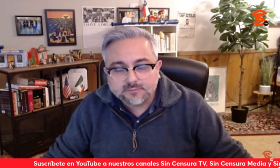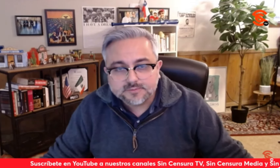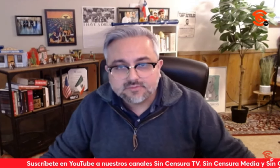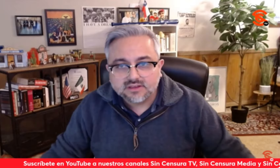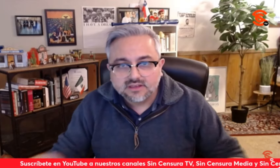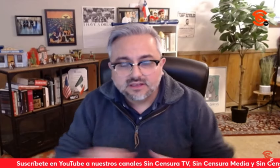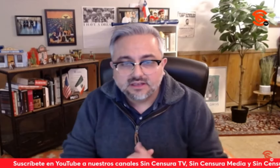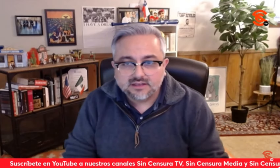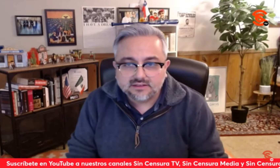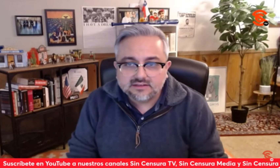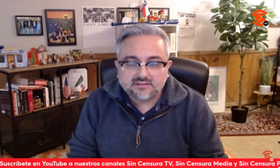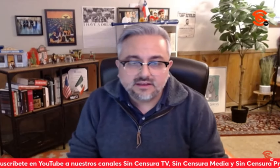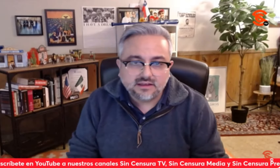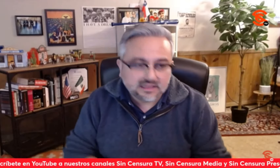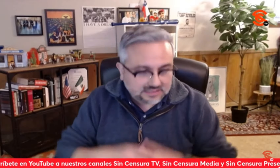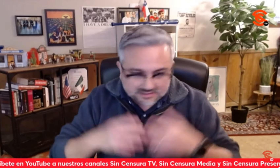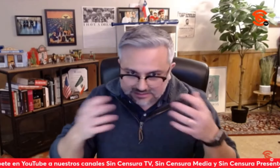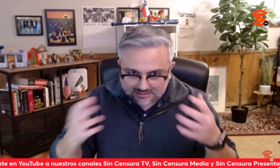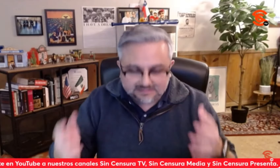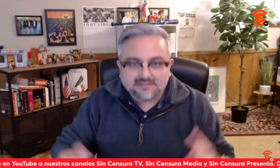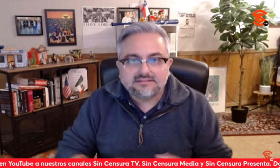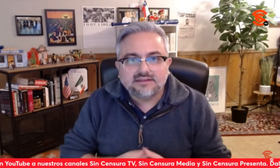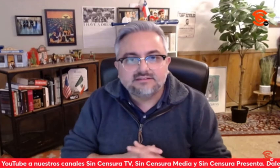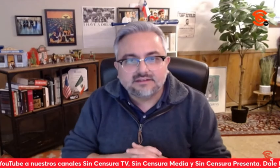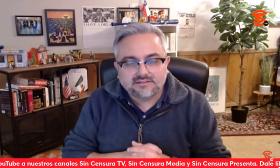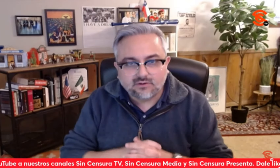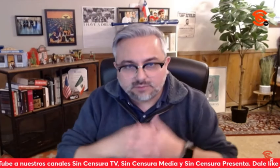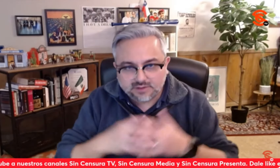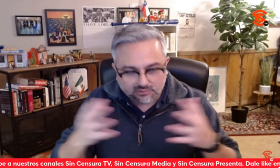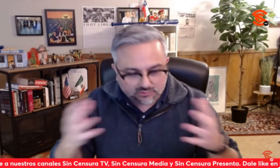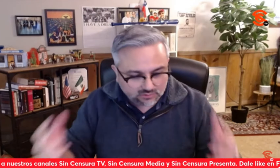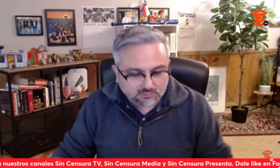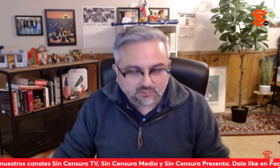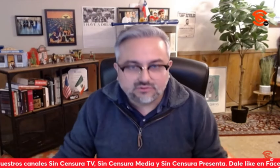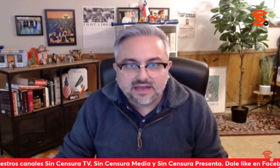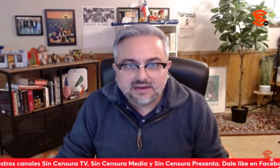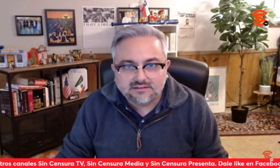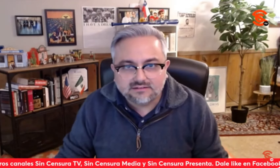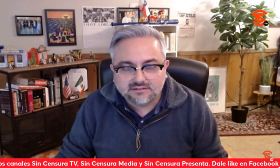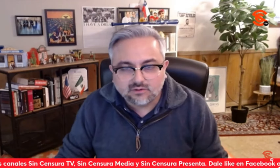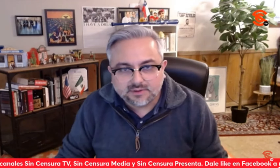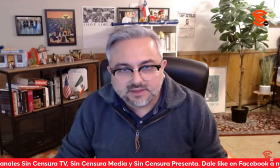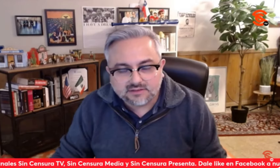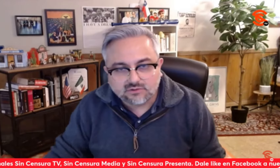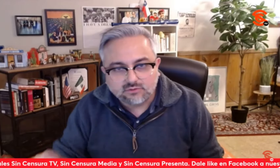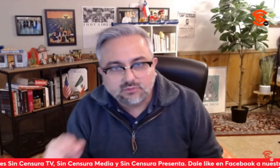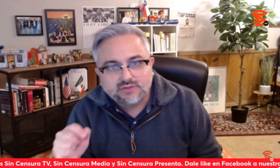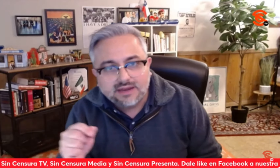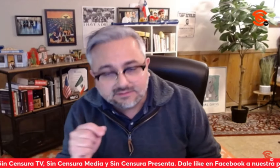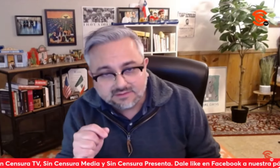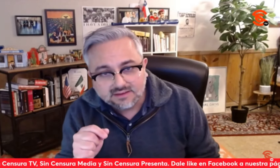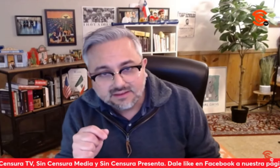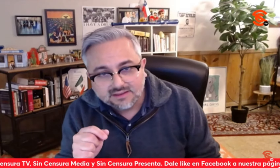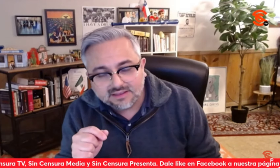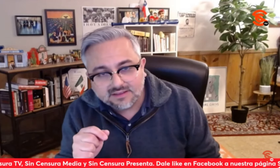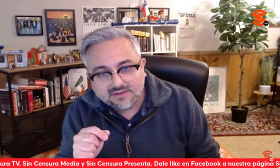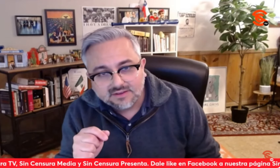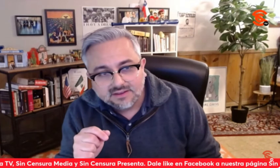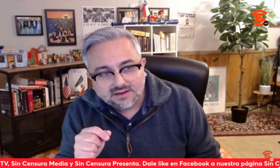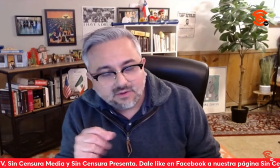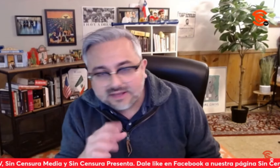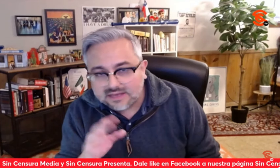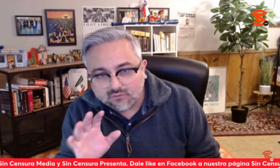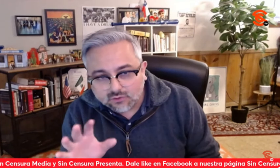técnico. Dice, ante tantas insistencias de compañeros corresponsales y compañeras corresponsales,